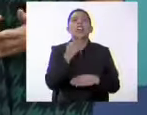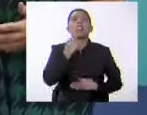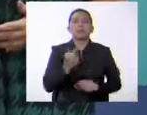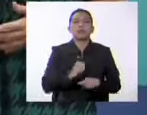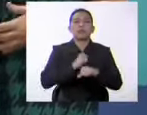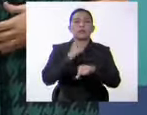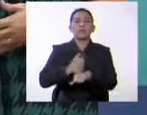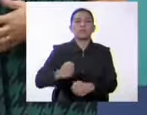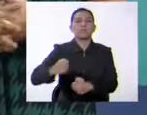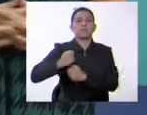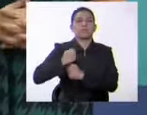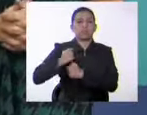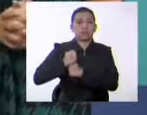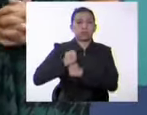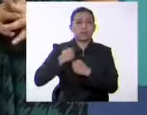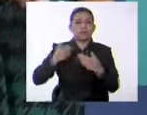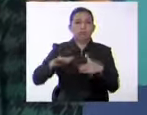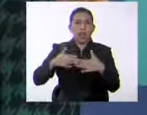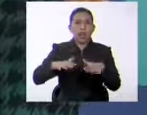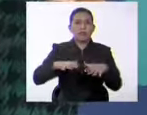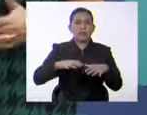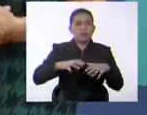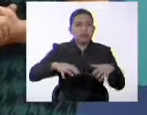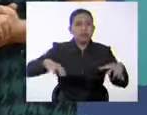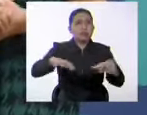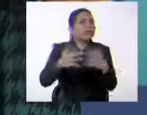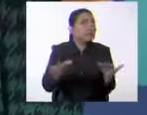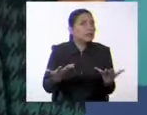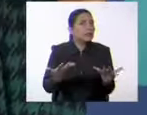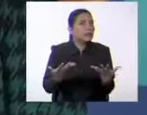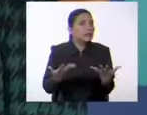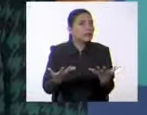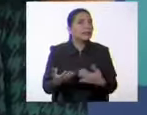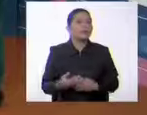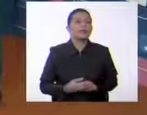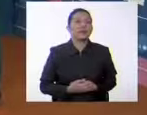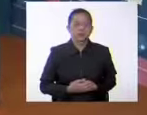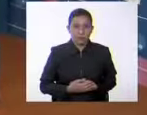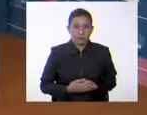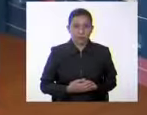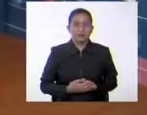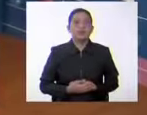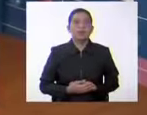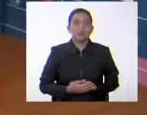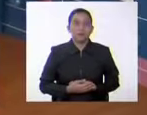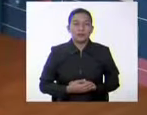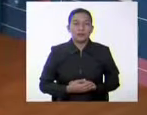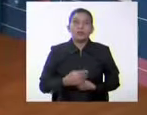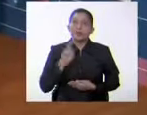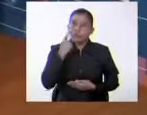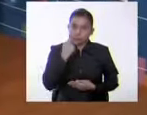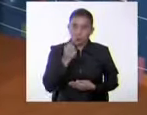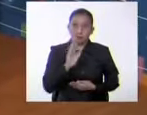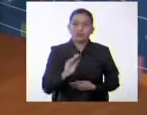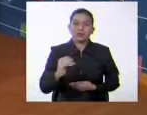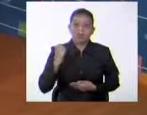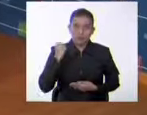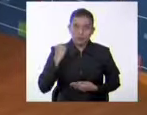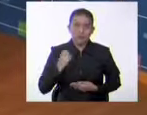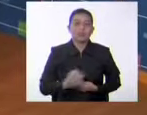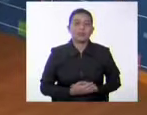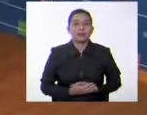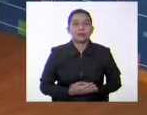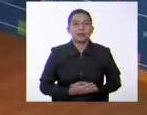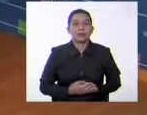esos ejércitos de cada uno de los estados? Es una pregunta. Así es. Bueno, hemos visto la importancia que tuvo la